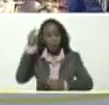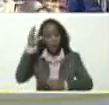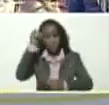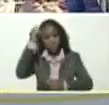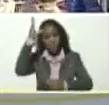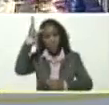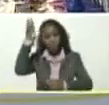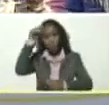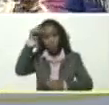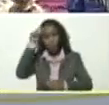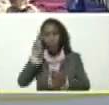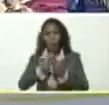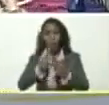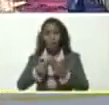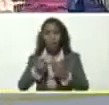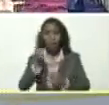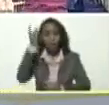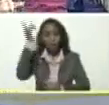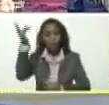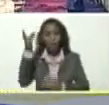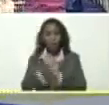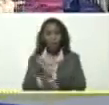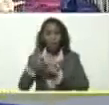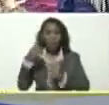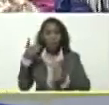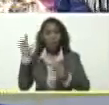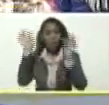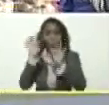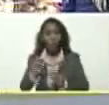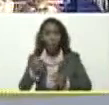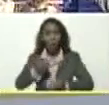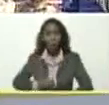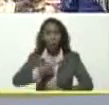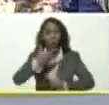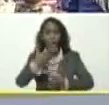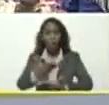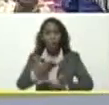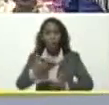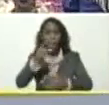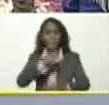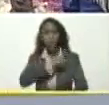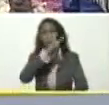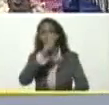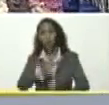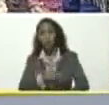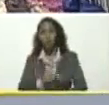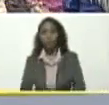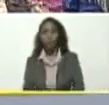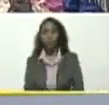todo su ancestral forma de expresar la poesía.